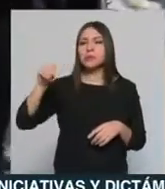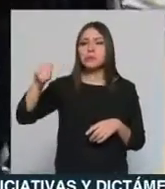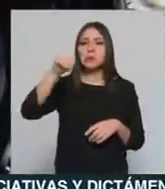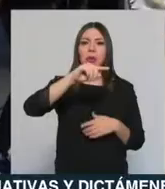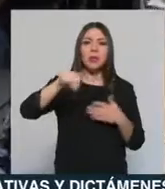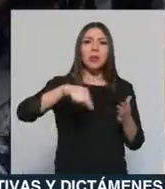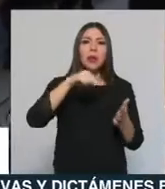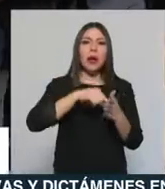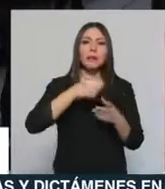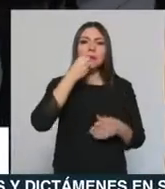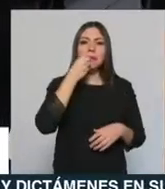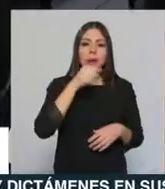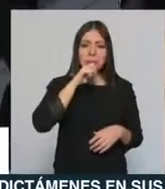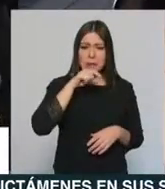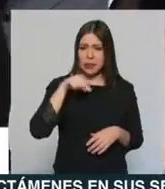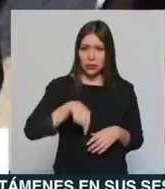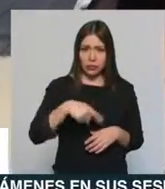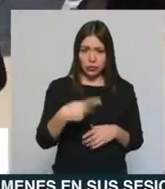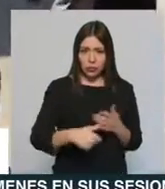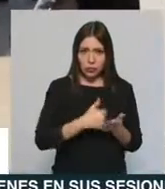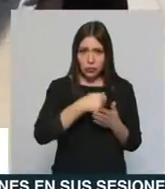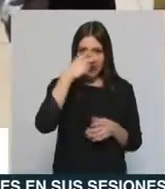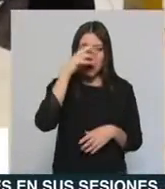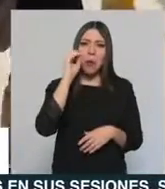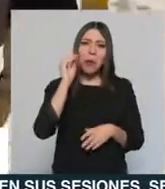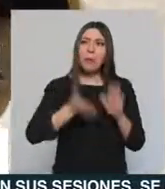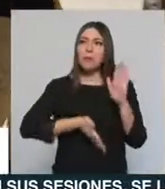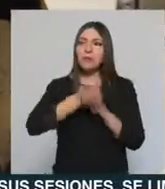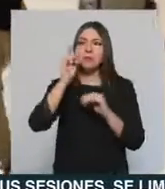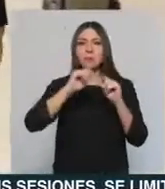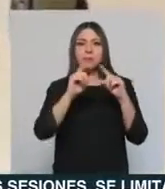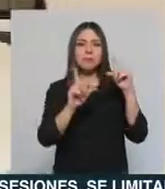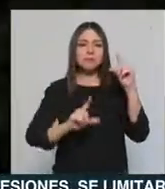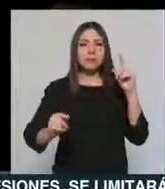En las imágenes, Manuel Hernández, Saray Mariscal, 21 Noticias.